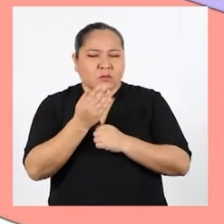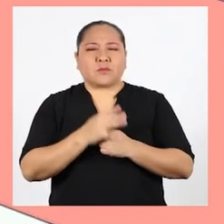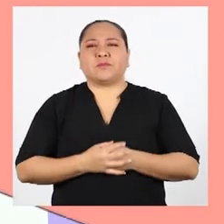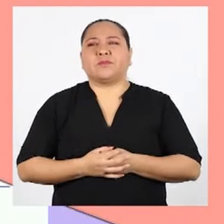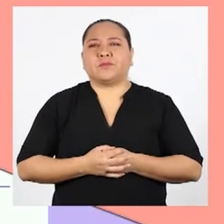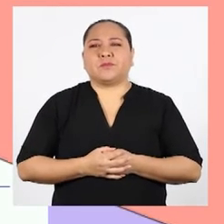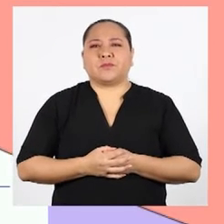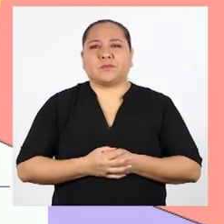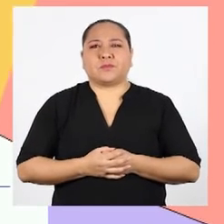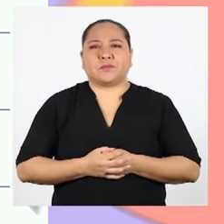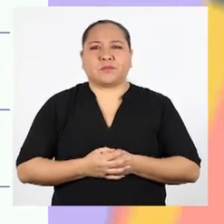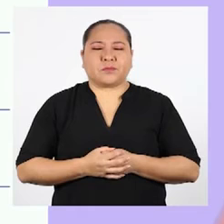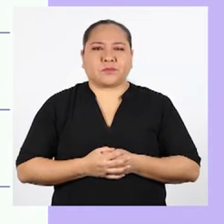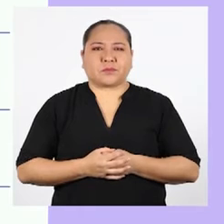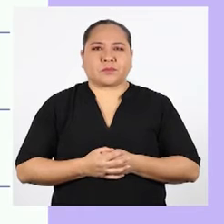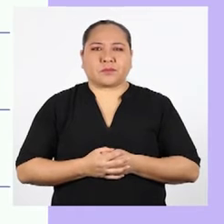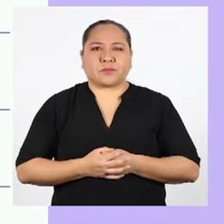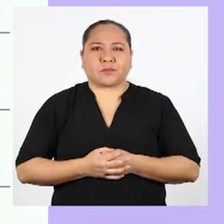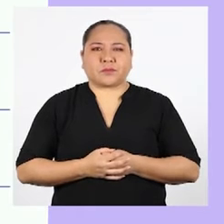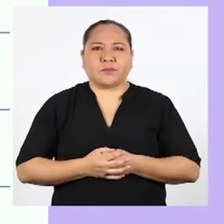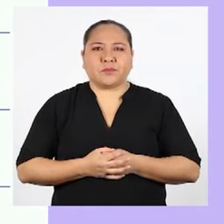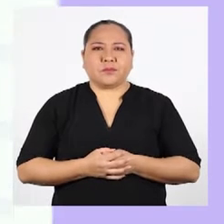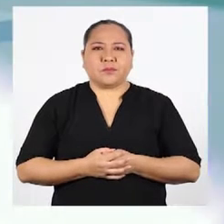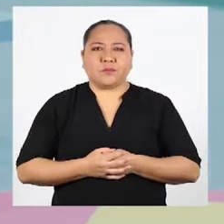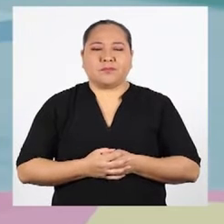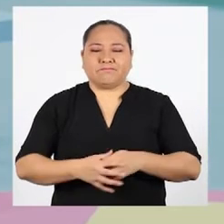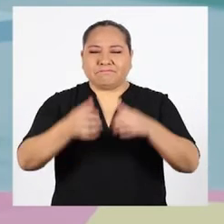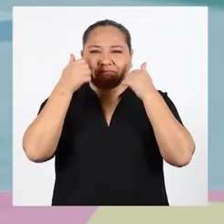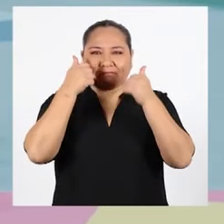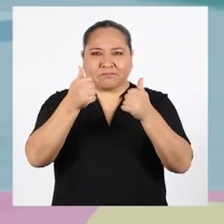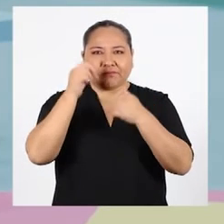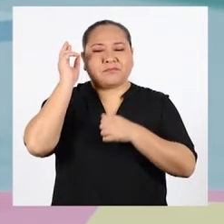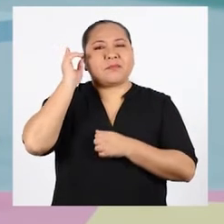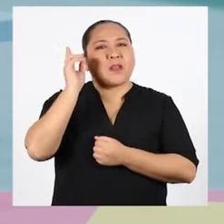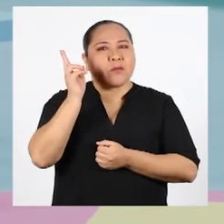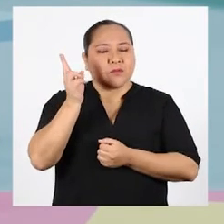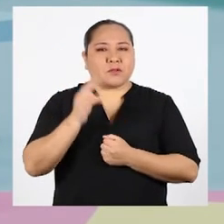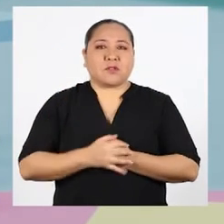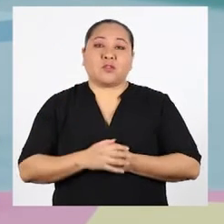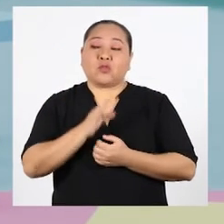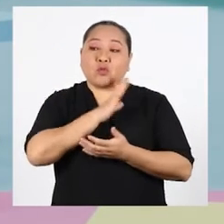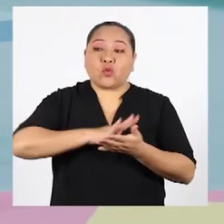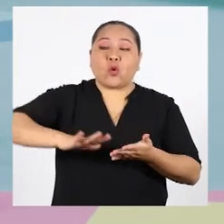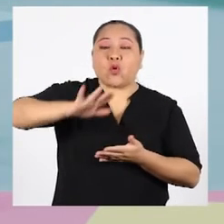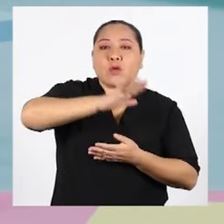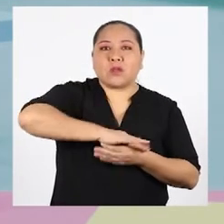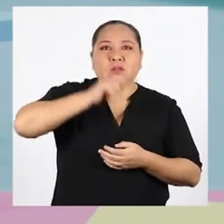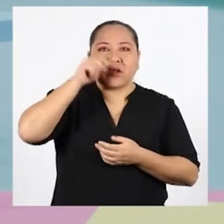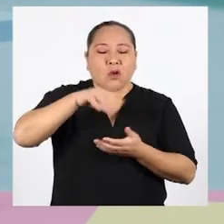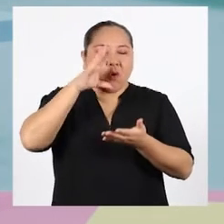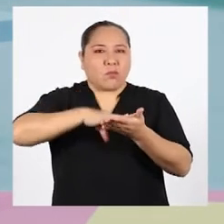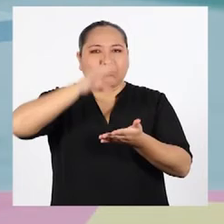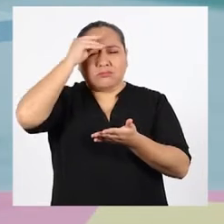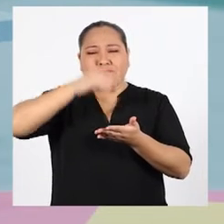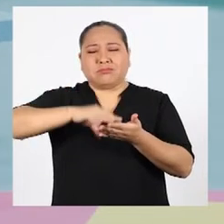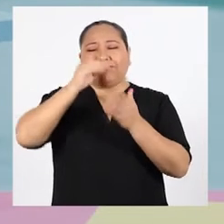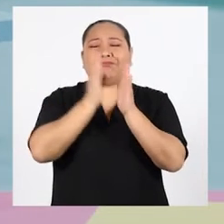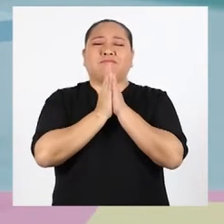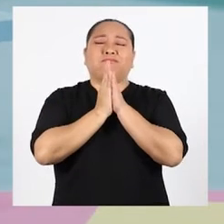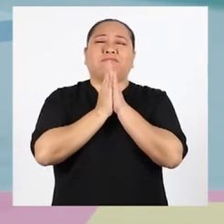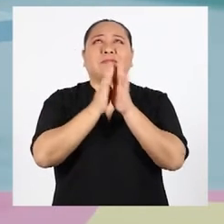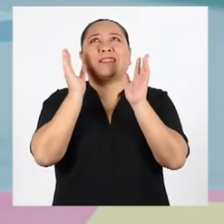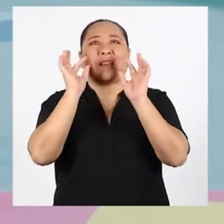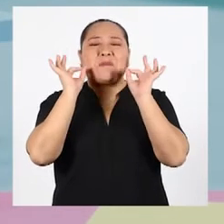debemos seguir para escribir un discurso? Muy bien, profesora. Todo esto vamos a